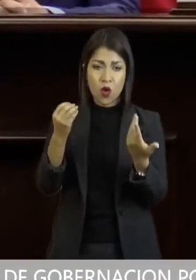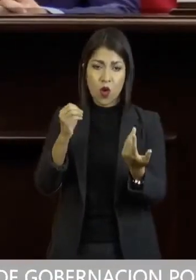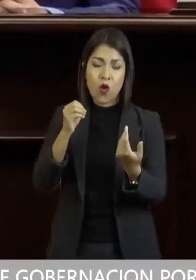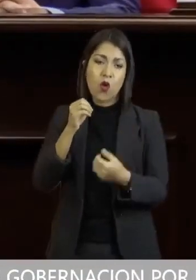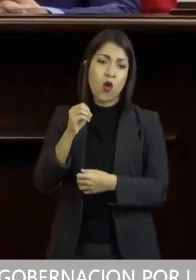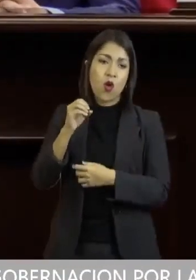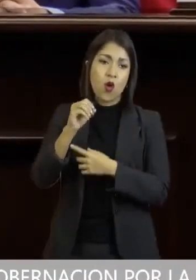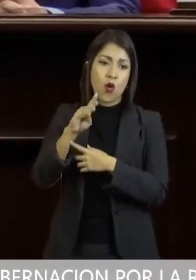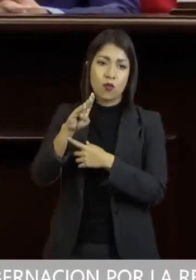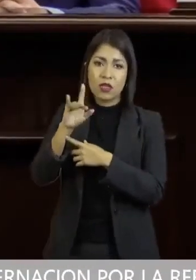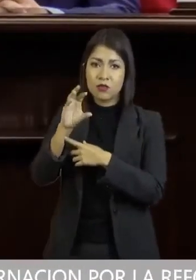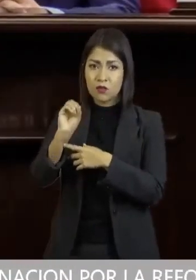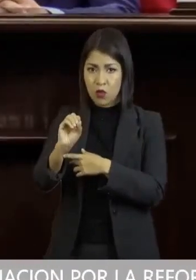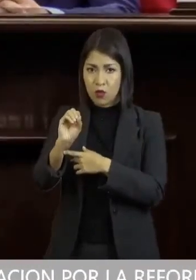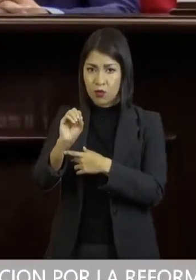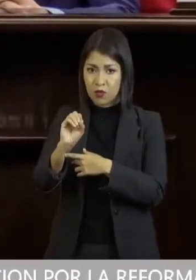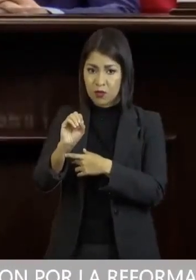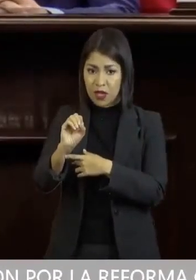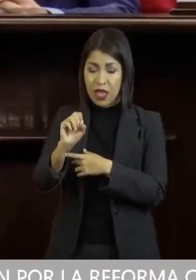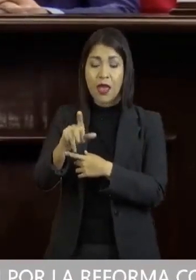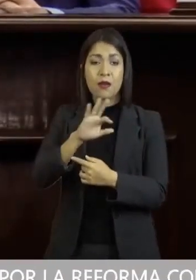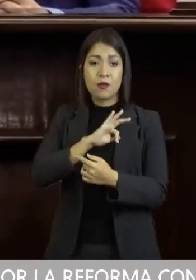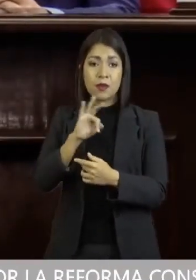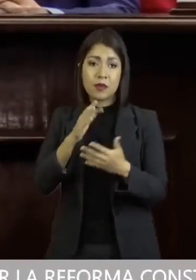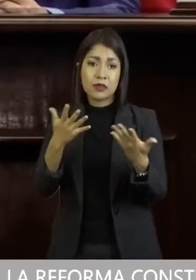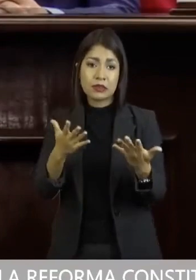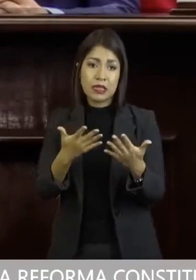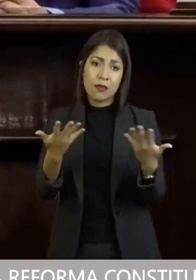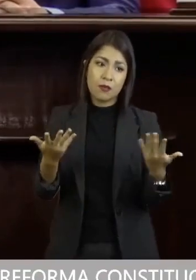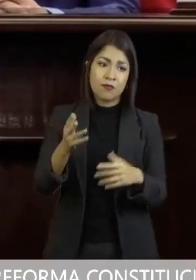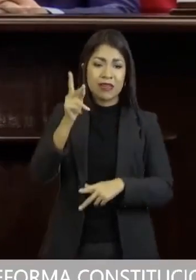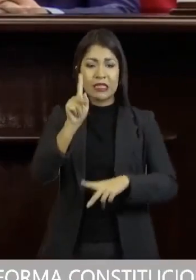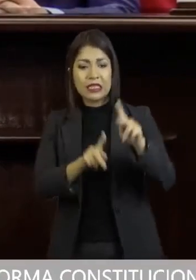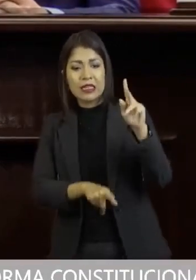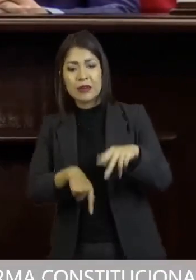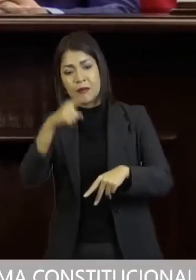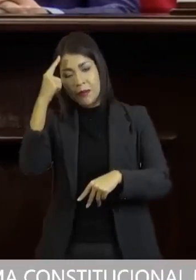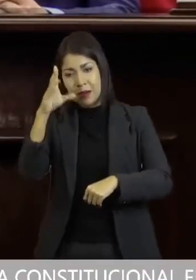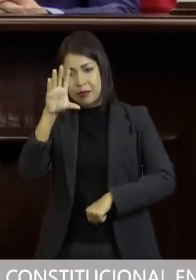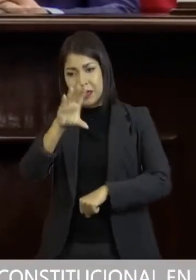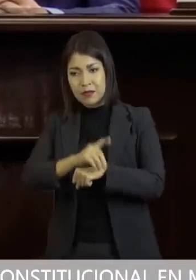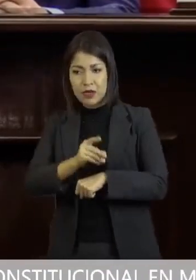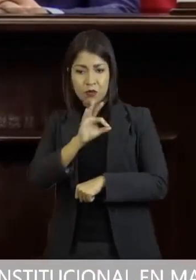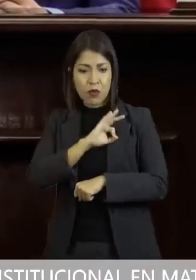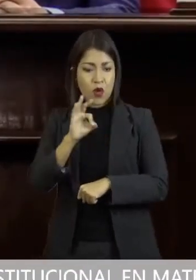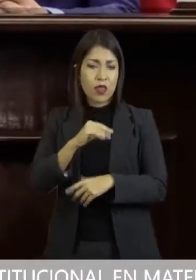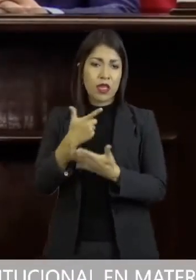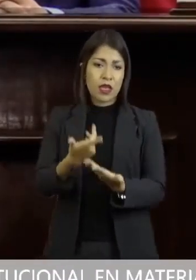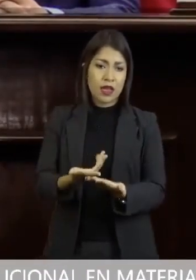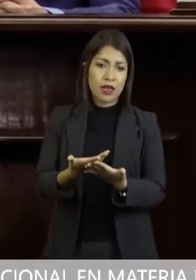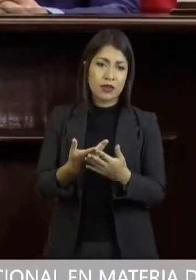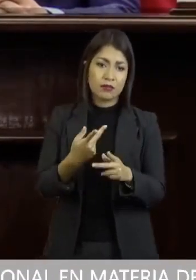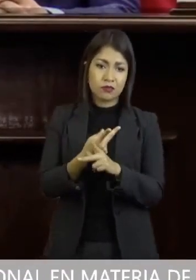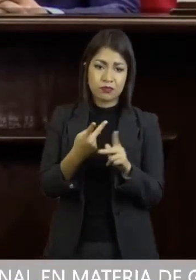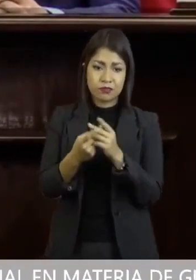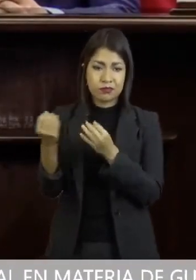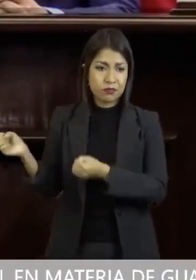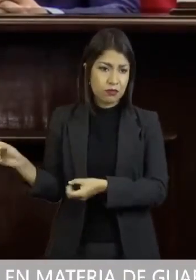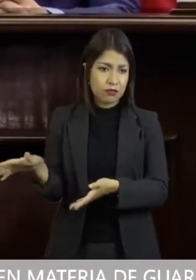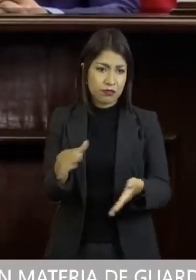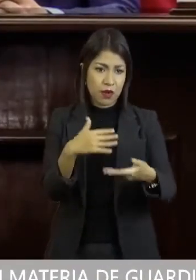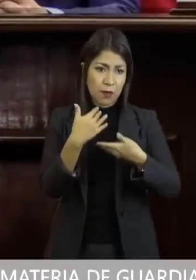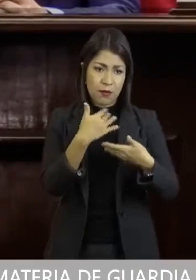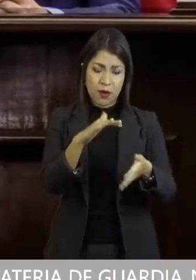de Morelia, que hacían las veces de mediadores. Afortunadamente ya es otra la realidad. ¿Saben qué me